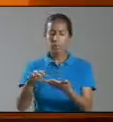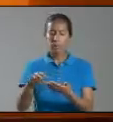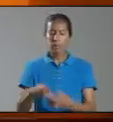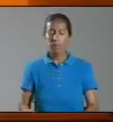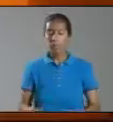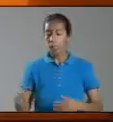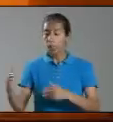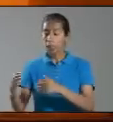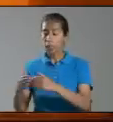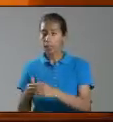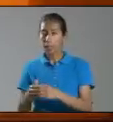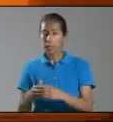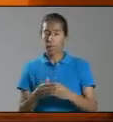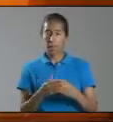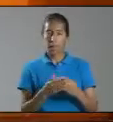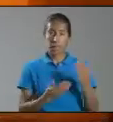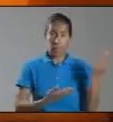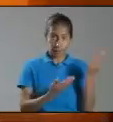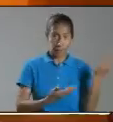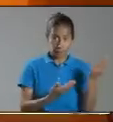Y se acerca a la sirvienta.